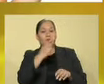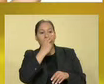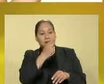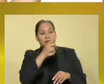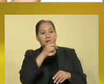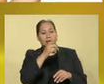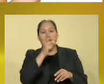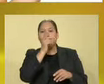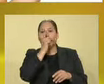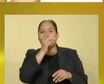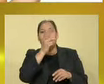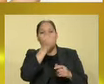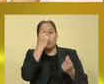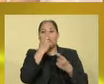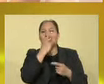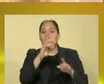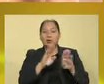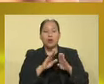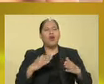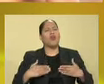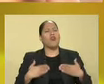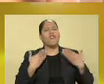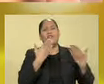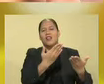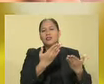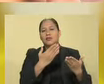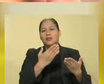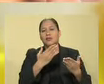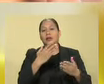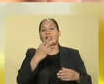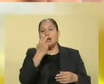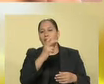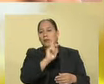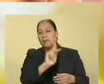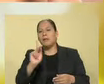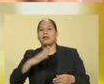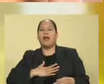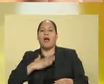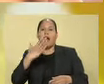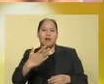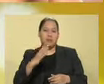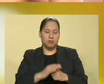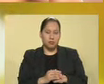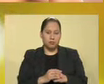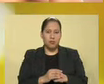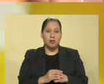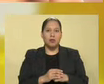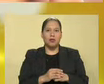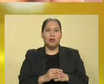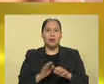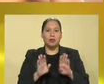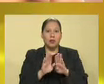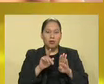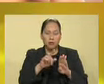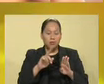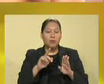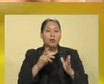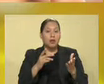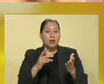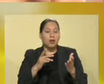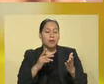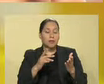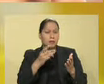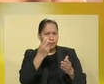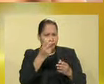popular mexicana que dice, donde hay confianza, da asco. Sí, claro, además luego te agarran los pies y los codos y así. Totalmente de acuerdo. Pero ¿y